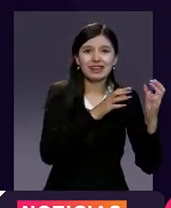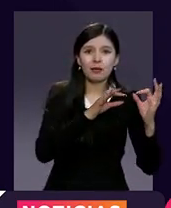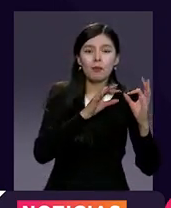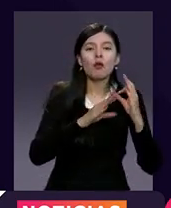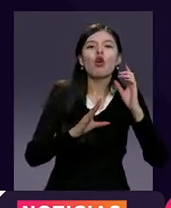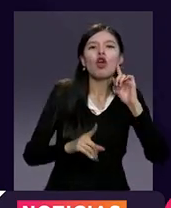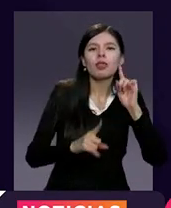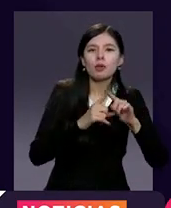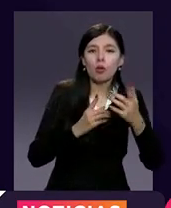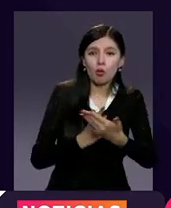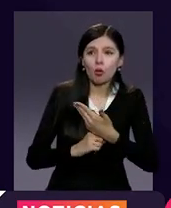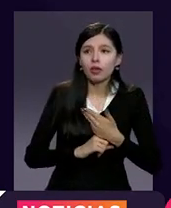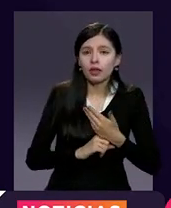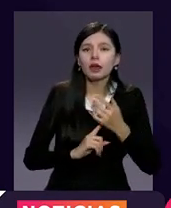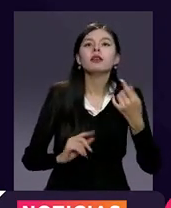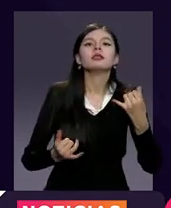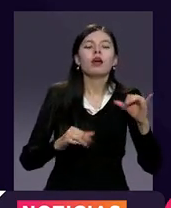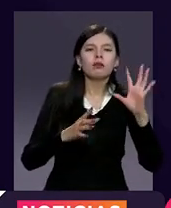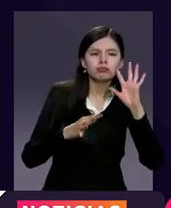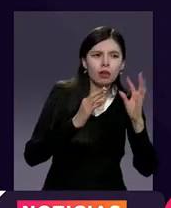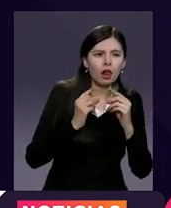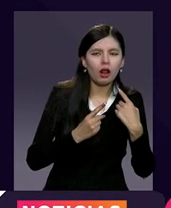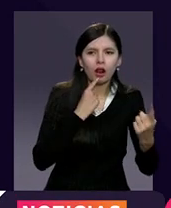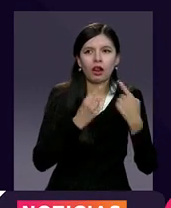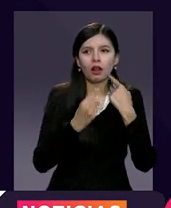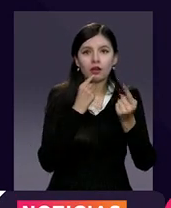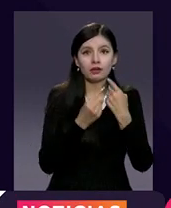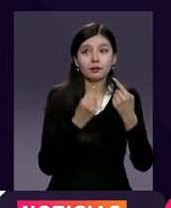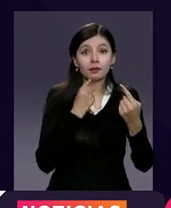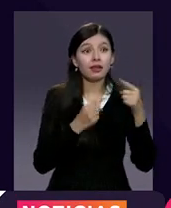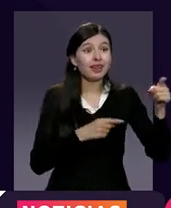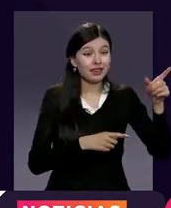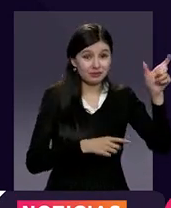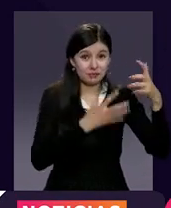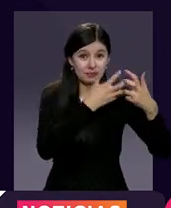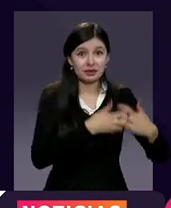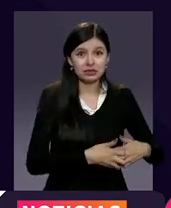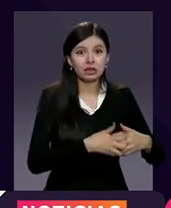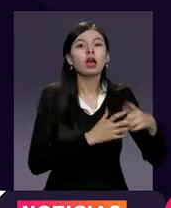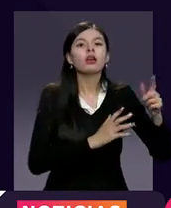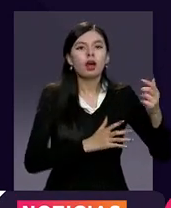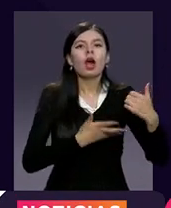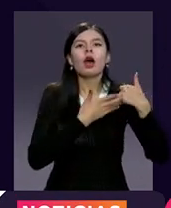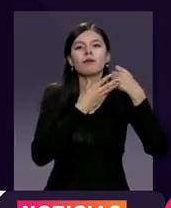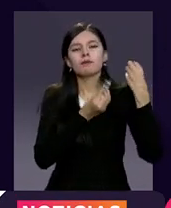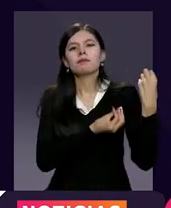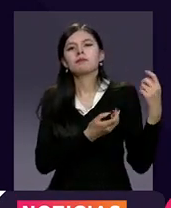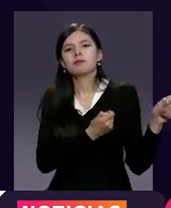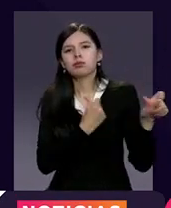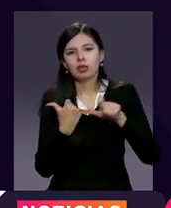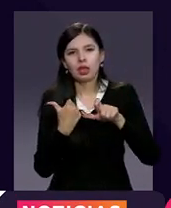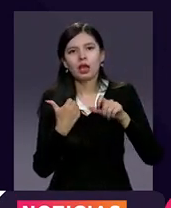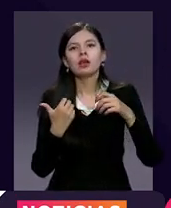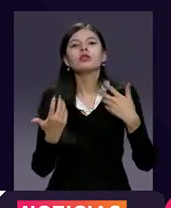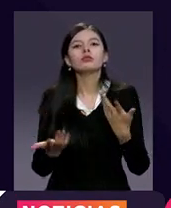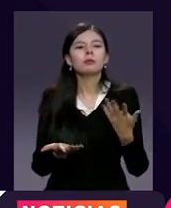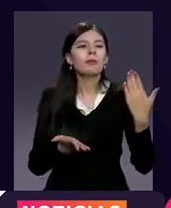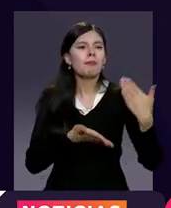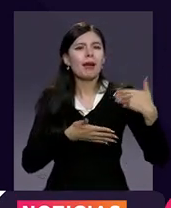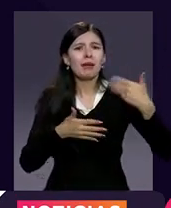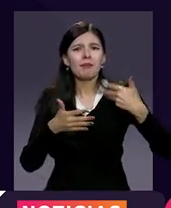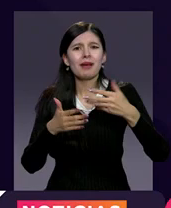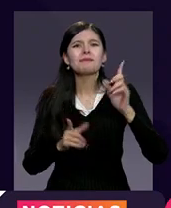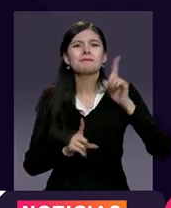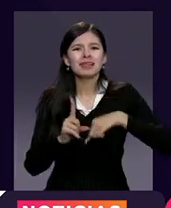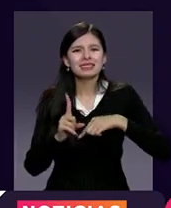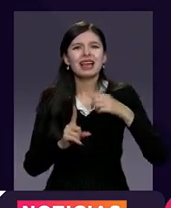terrorismo. Además, el alcalde de Cali informó que los aseguradores cubrirán los daños ocasionados durante los meses de abril, mayo y junio en el